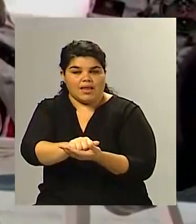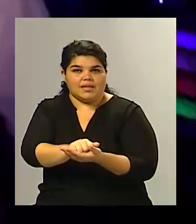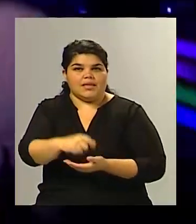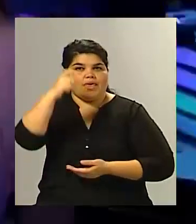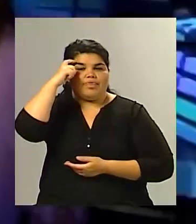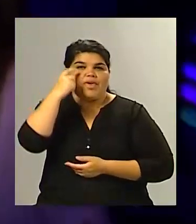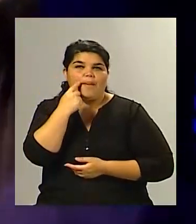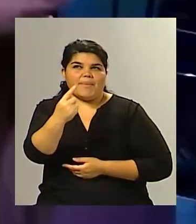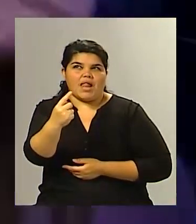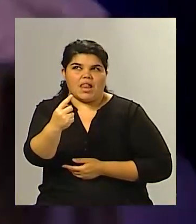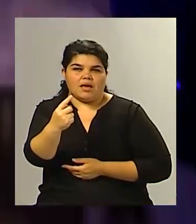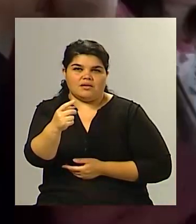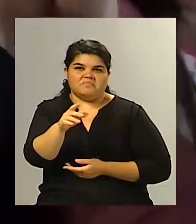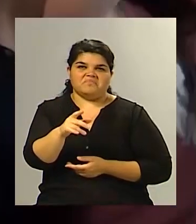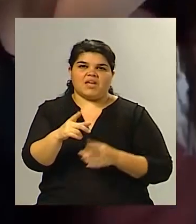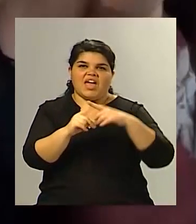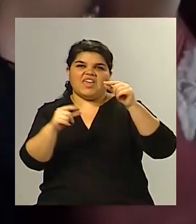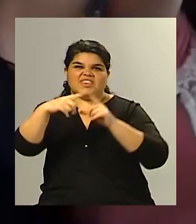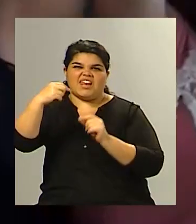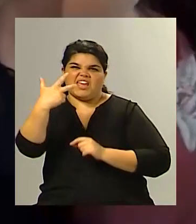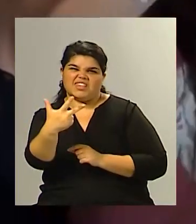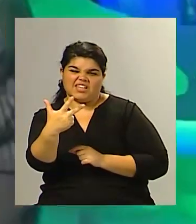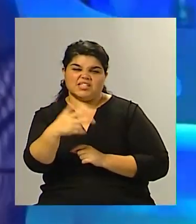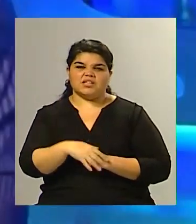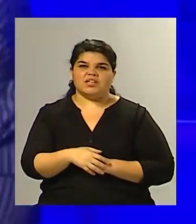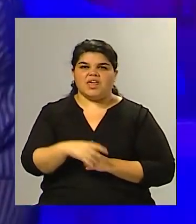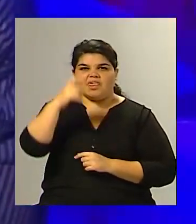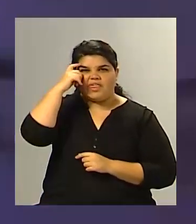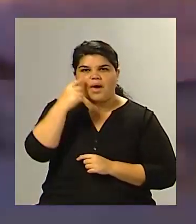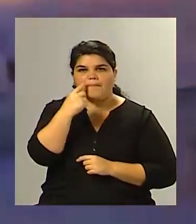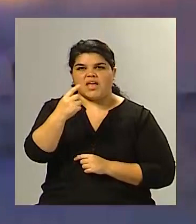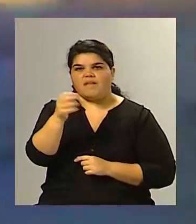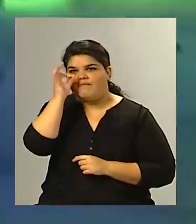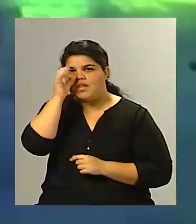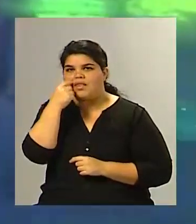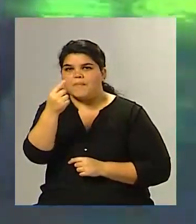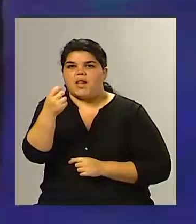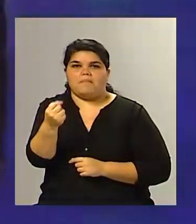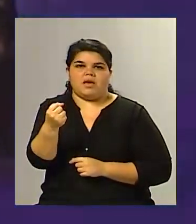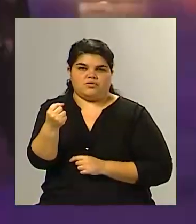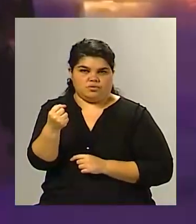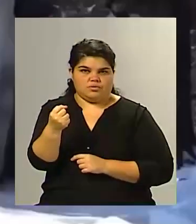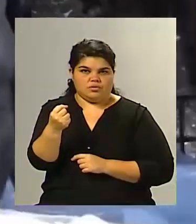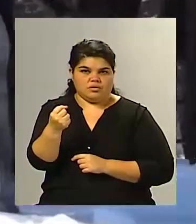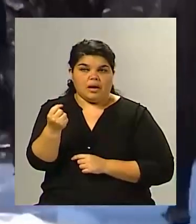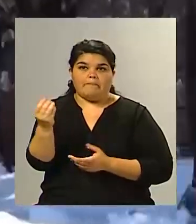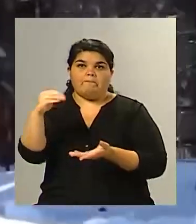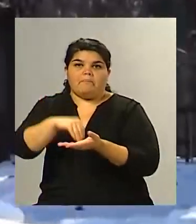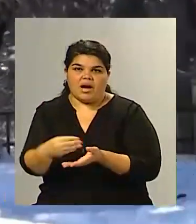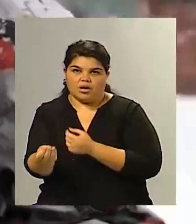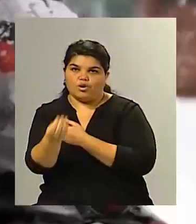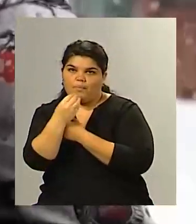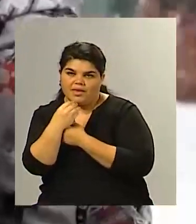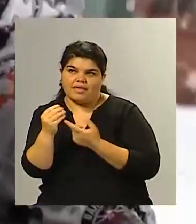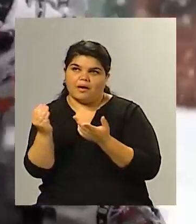hotel común 3 estrellas de 10.000 a 20.000 pesos una sola noche. Claro. Entonces imagínate, y si a eso le agregamos todas las comidas, se le